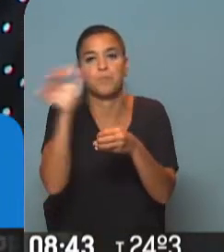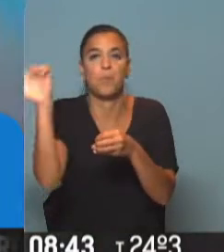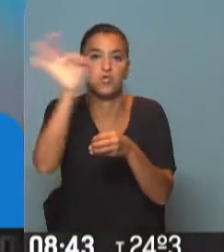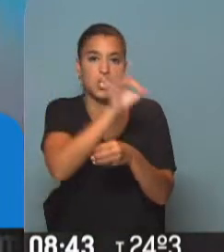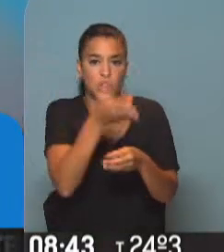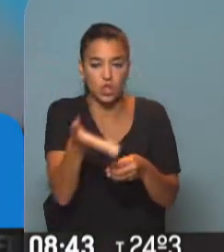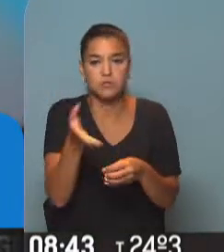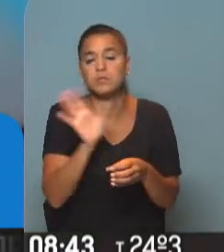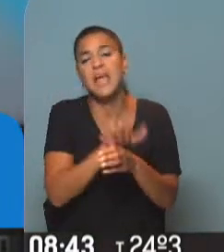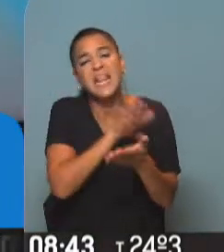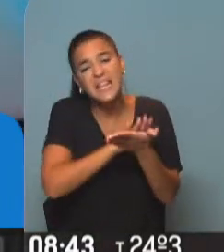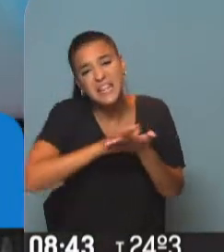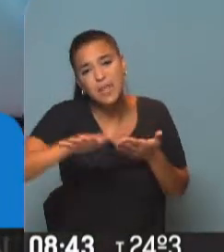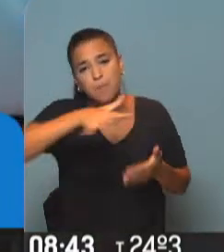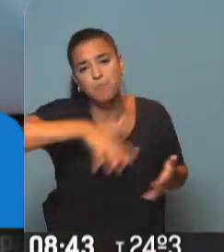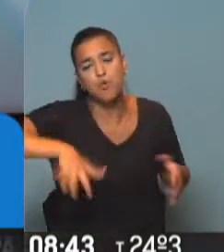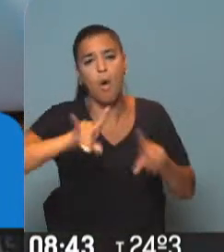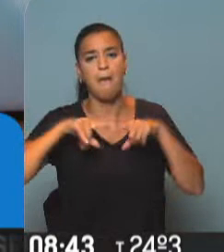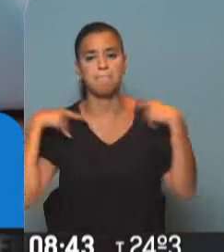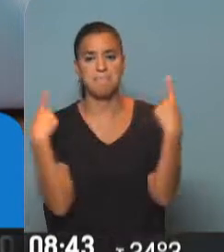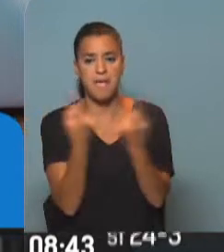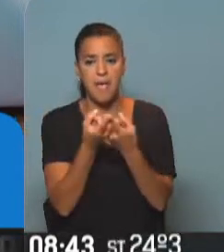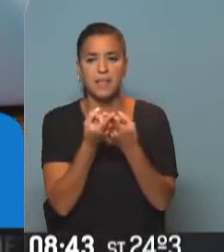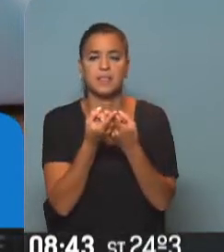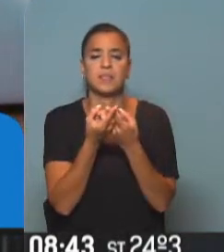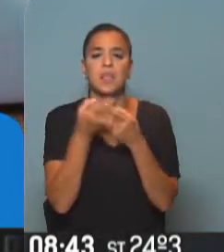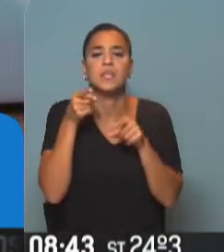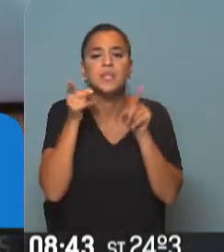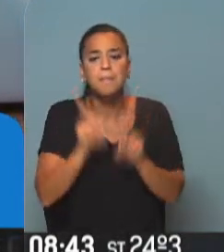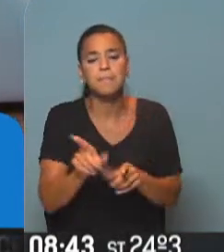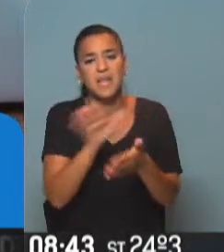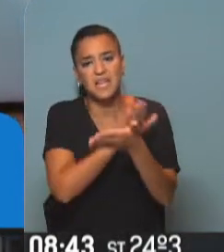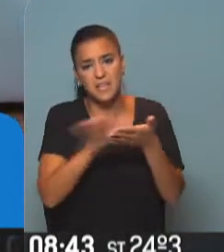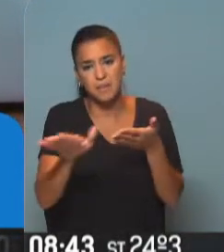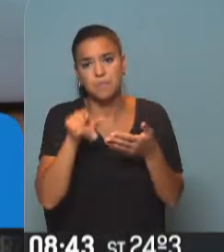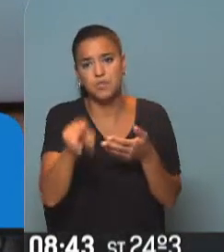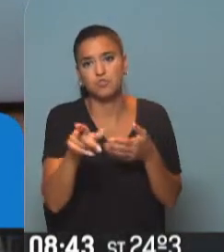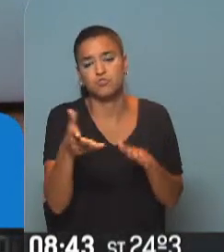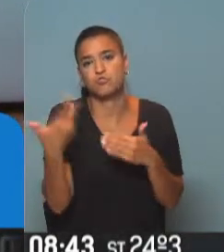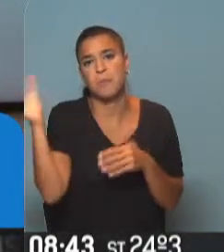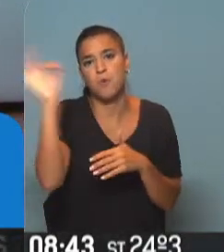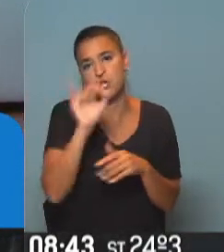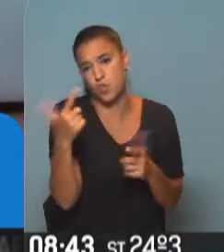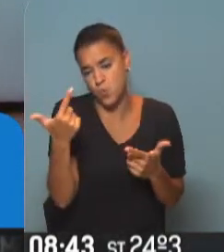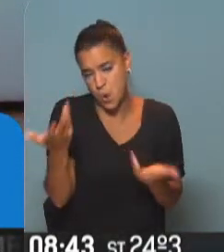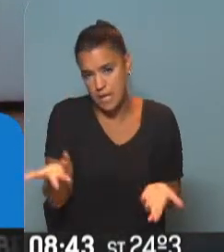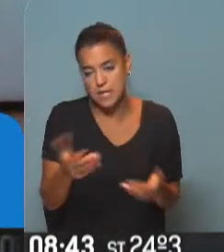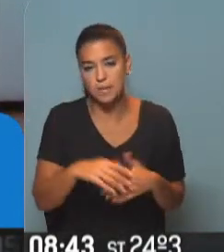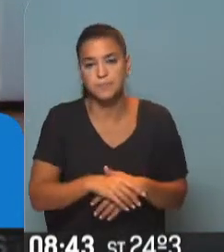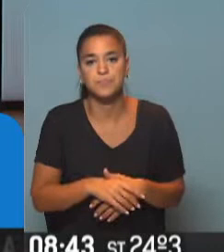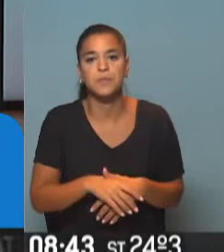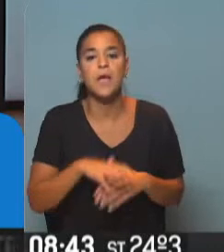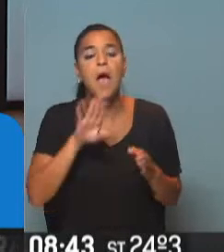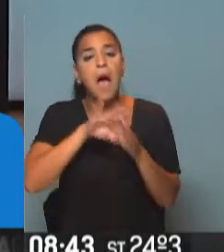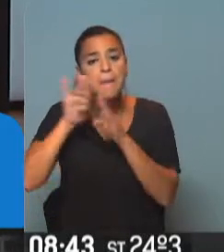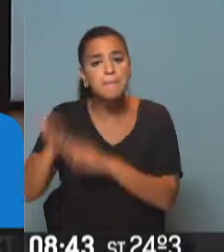mantener limpios los ambientes y todo lo que es alrededor del domicilio eso también dificulta la presencia de los mosquitos por